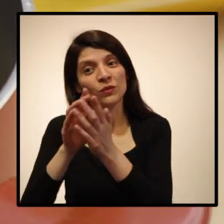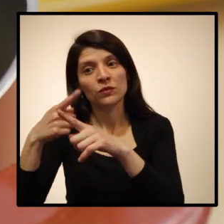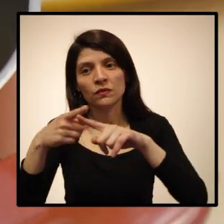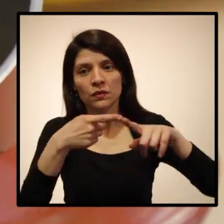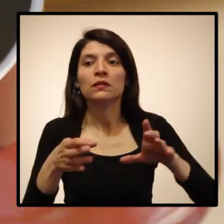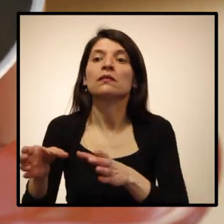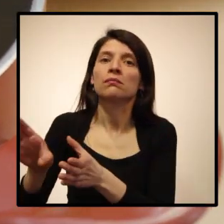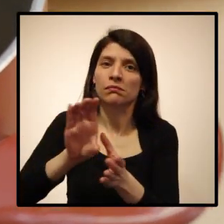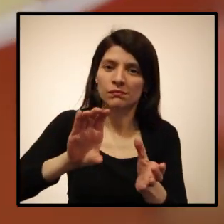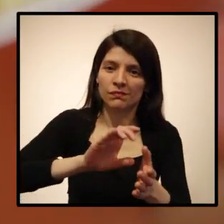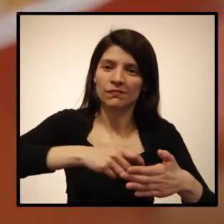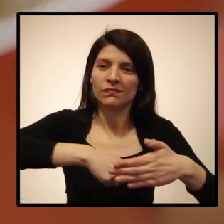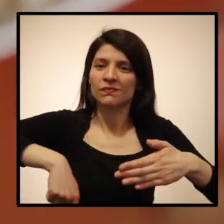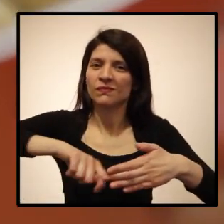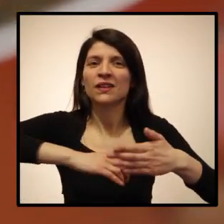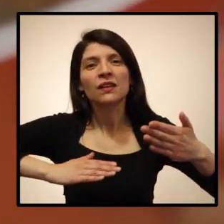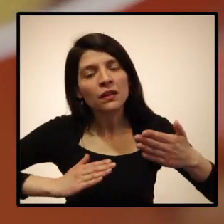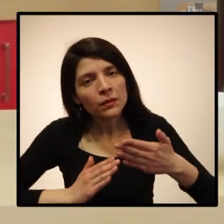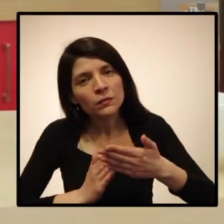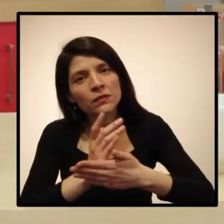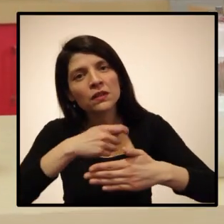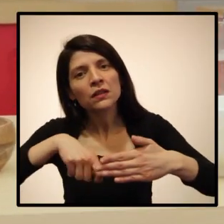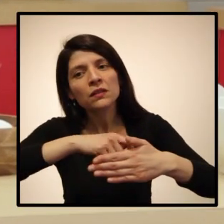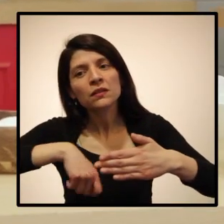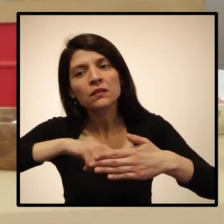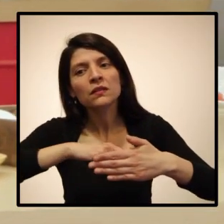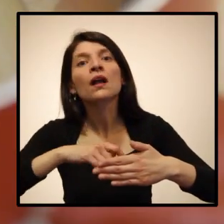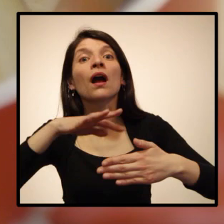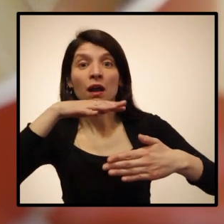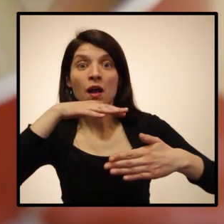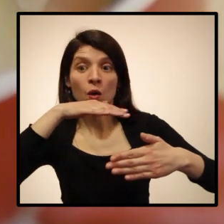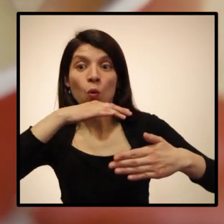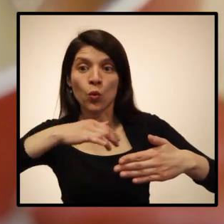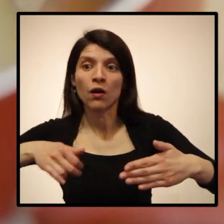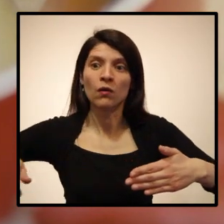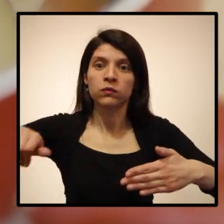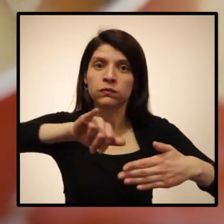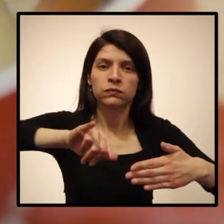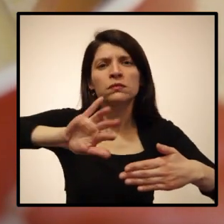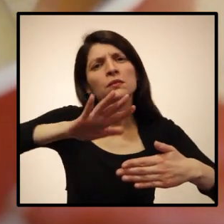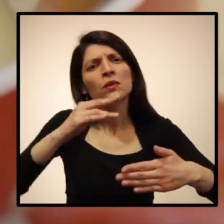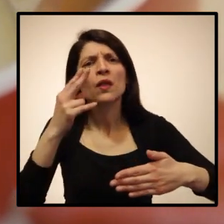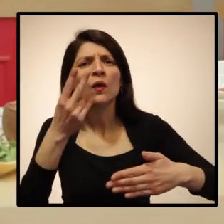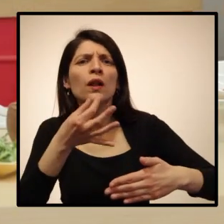lo incorporamos. Vamos a comenzar a revolver. Vamos a tomar nuestra agua, equivalente a